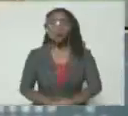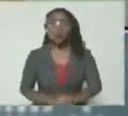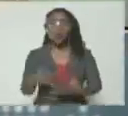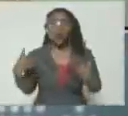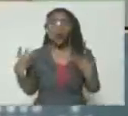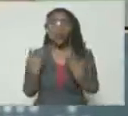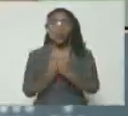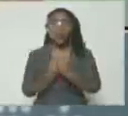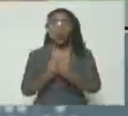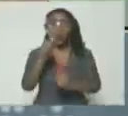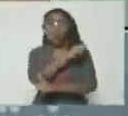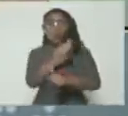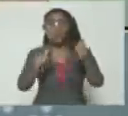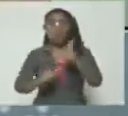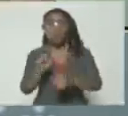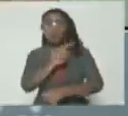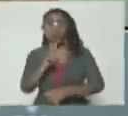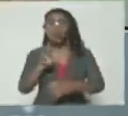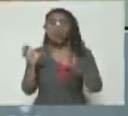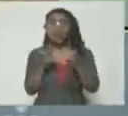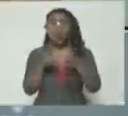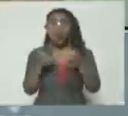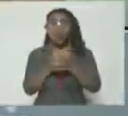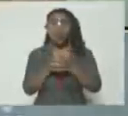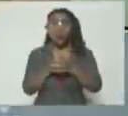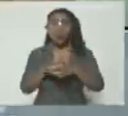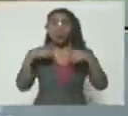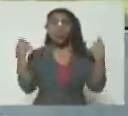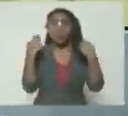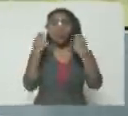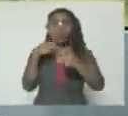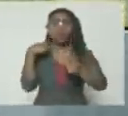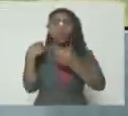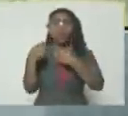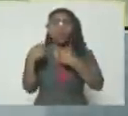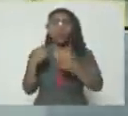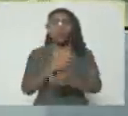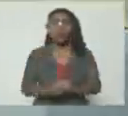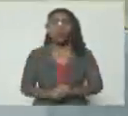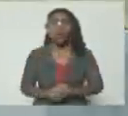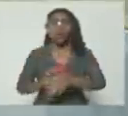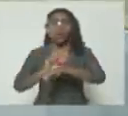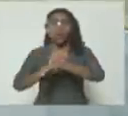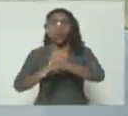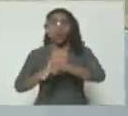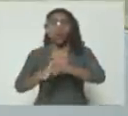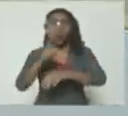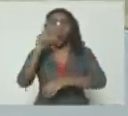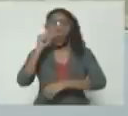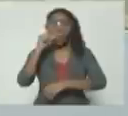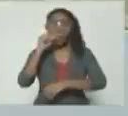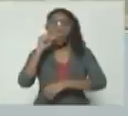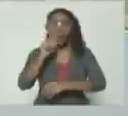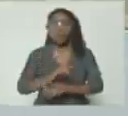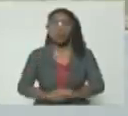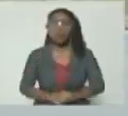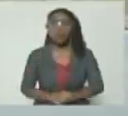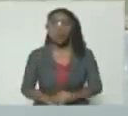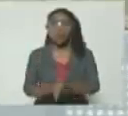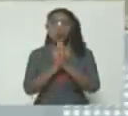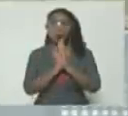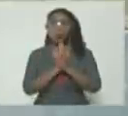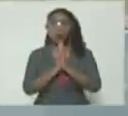Compañero viceministro de Comercio Exterior y Promoción de Inversiones, doctor Héctor Silva, por